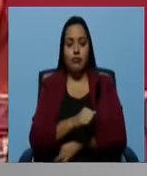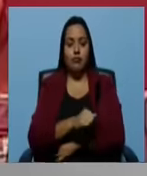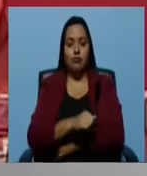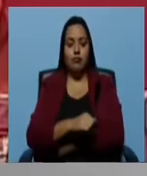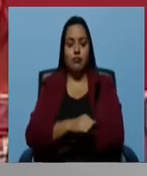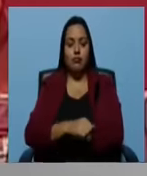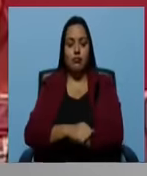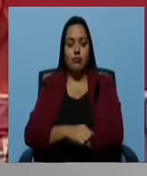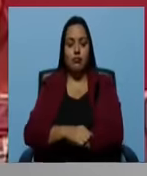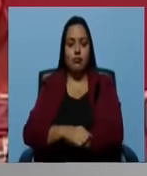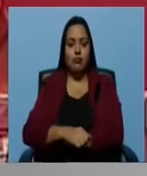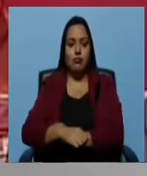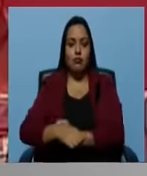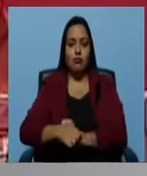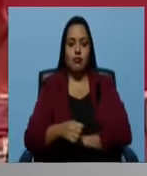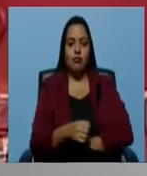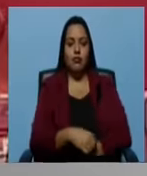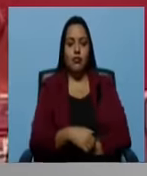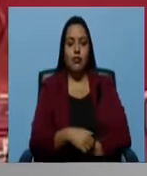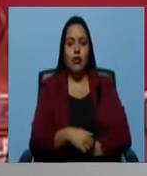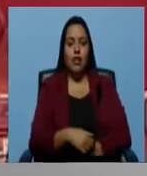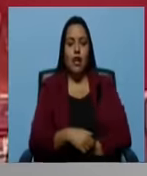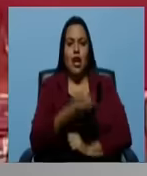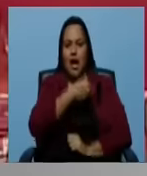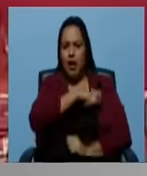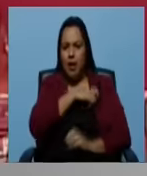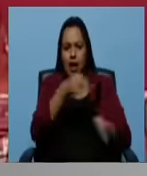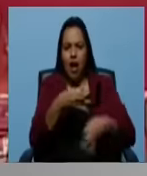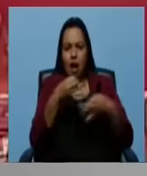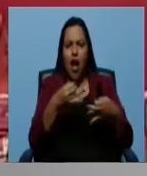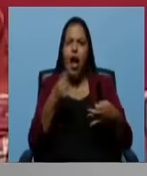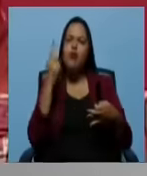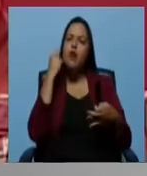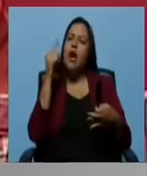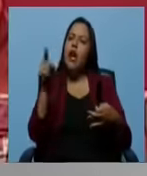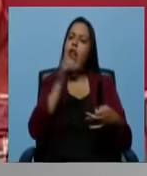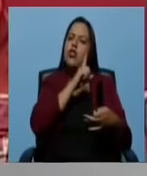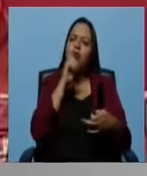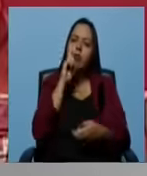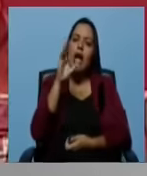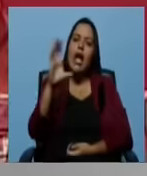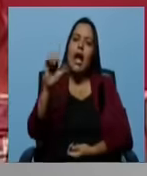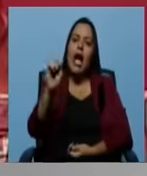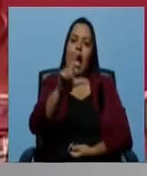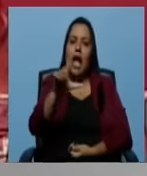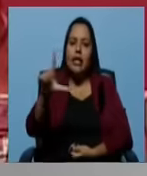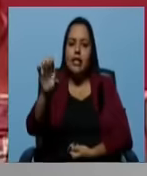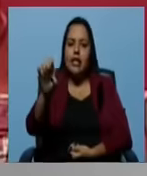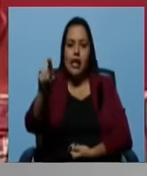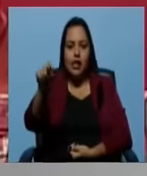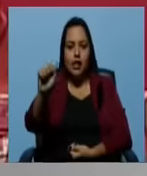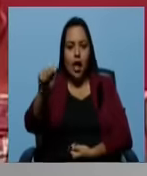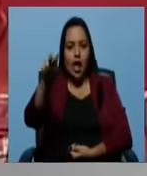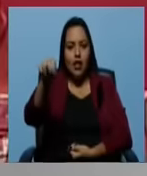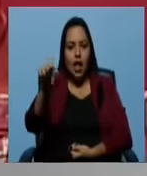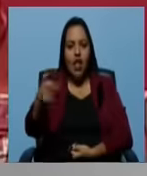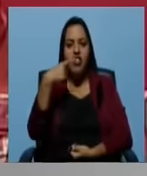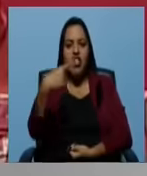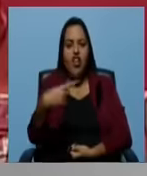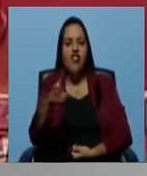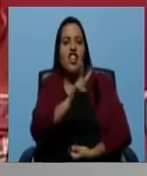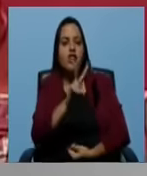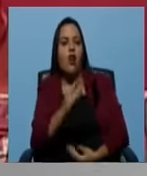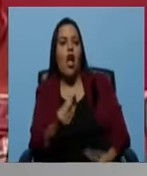España siempre ha querido, de hecho, una señora que se llama Cayetana, dijo en estos días que nosotros le pertenecíamos.